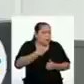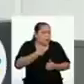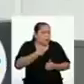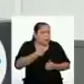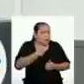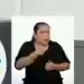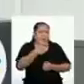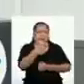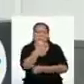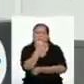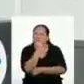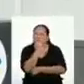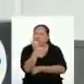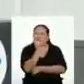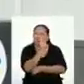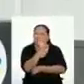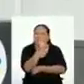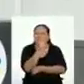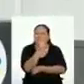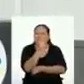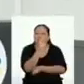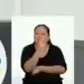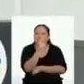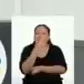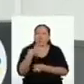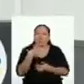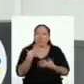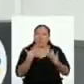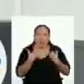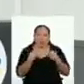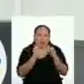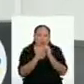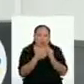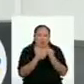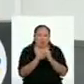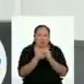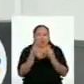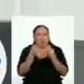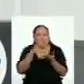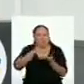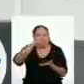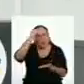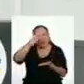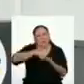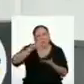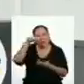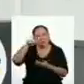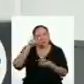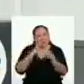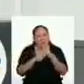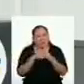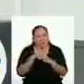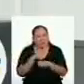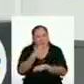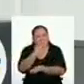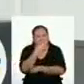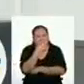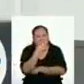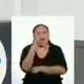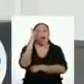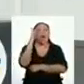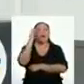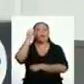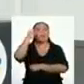¿Qué? Algo tengo que hacer. ¿Qué voy a aprender de toda esta desgracia? ¿Ya sé?